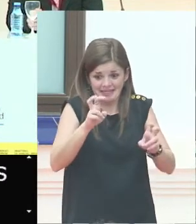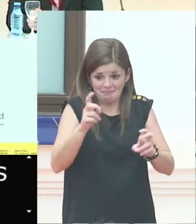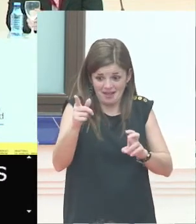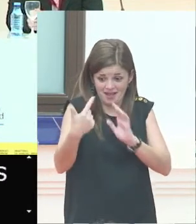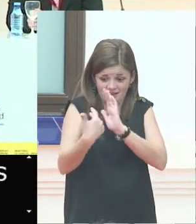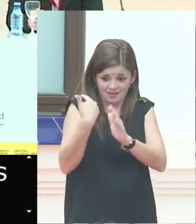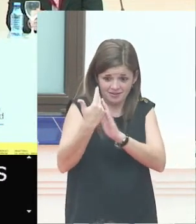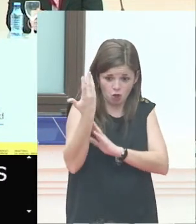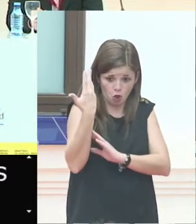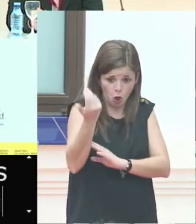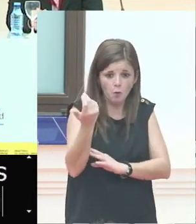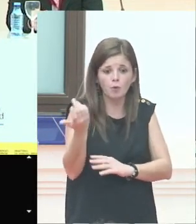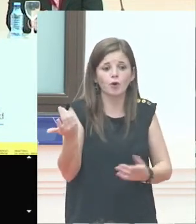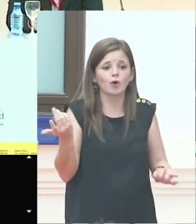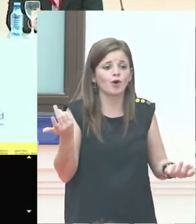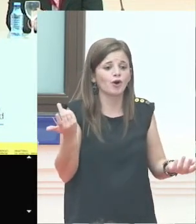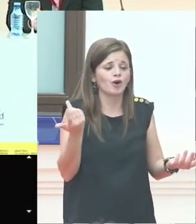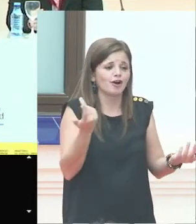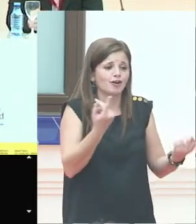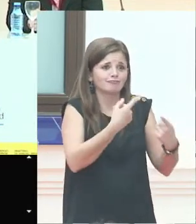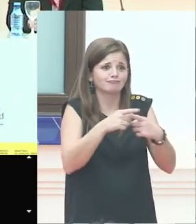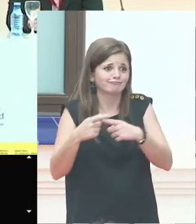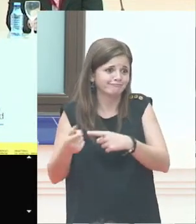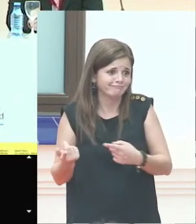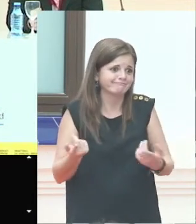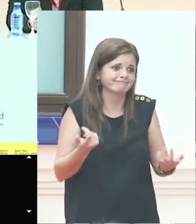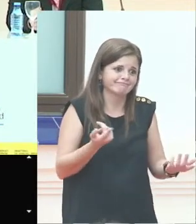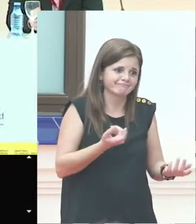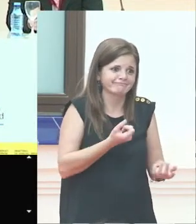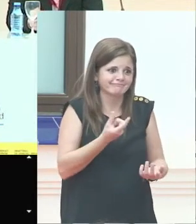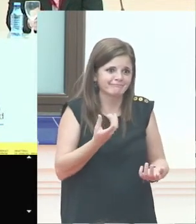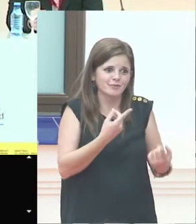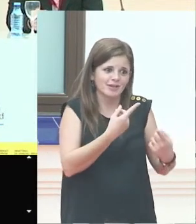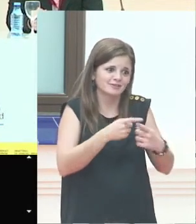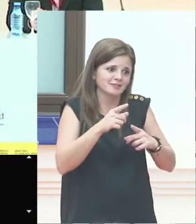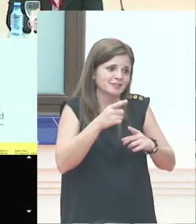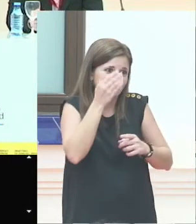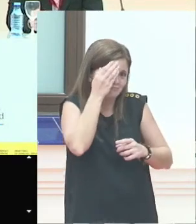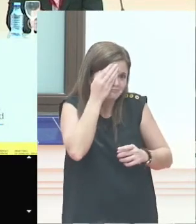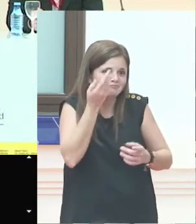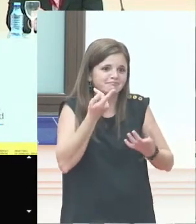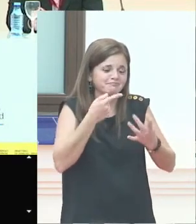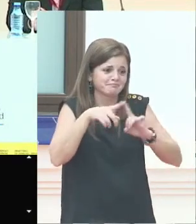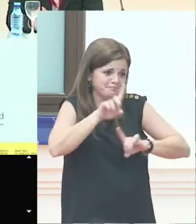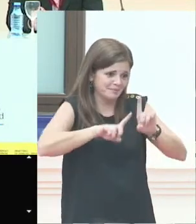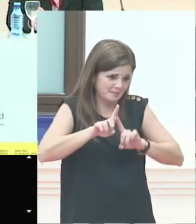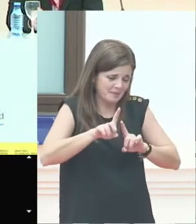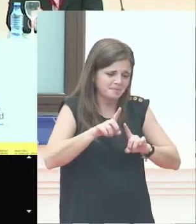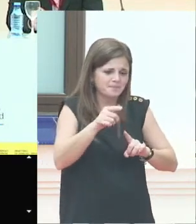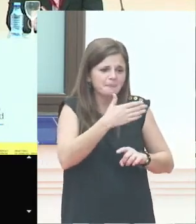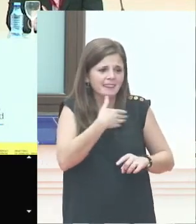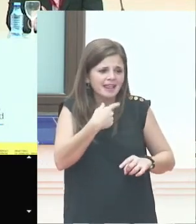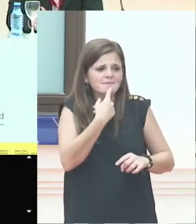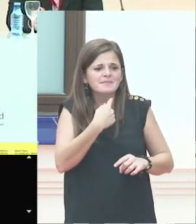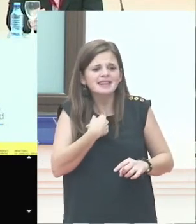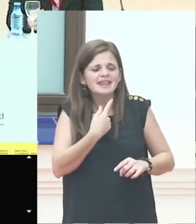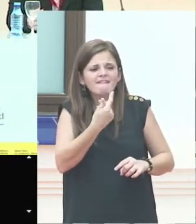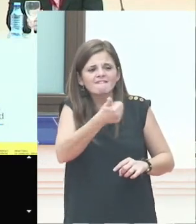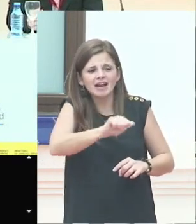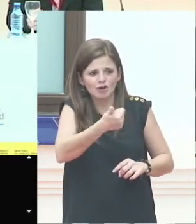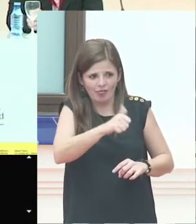comentabas tú, ¿no?, cuando hay un problema de suplantación o de privacidad y demás. Entonces, me gustaría que me hicierais una valoración breve